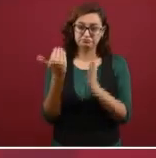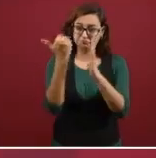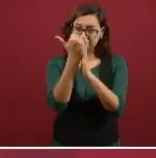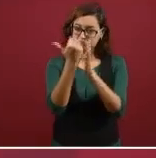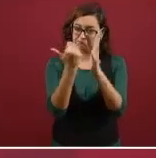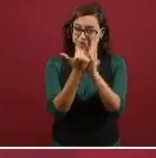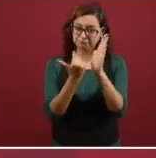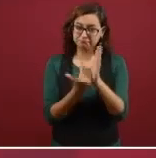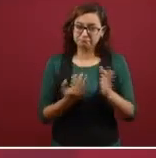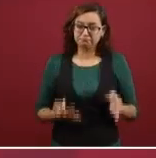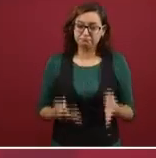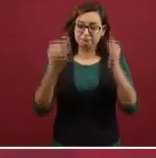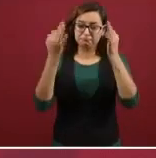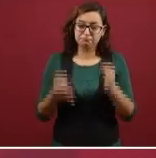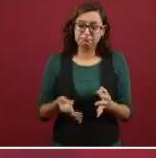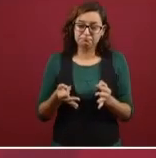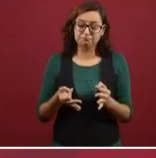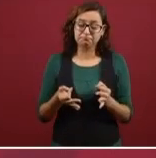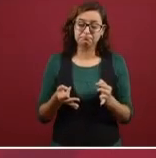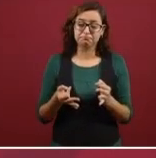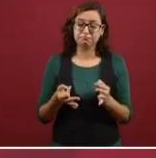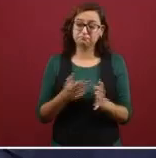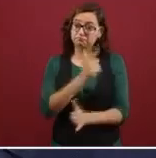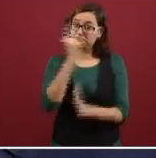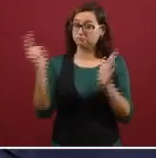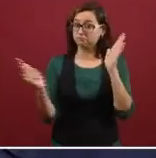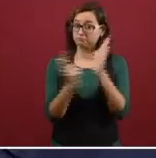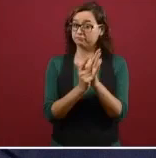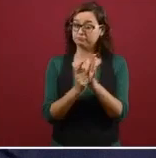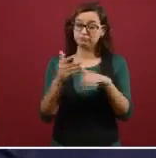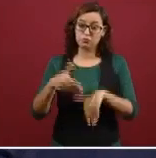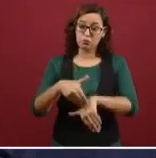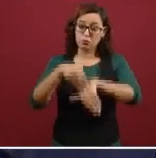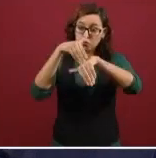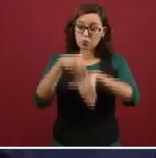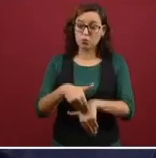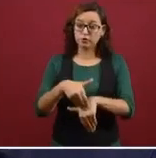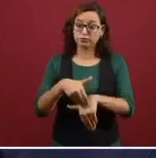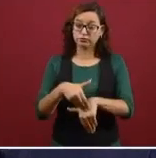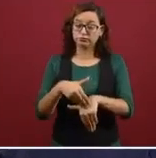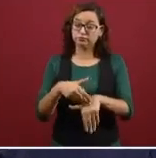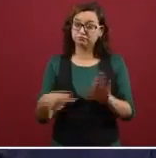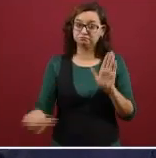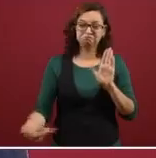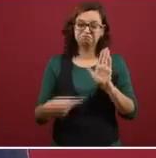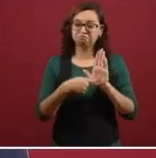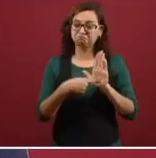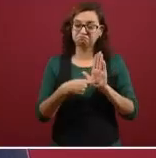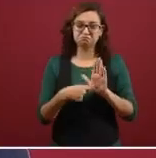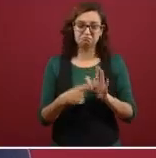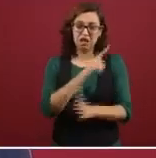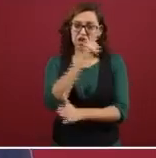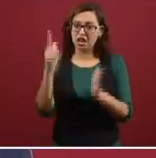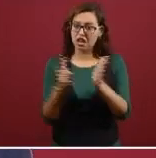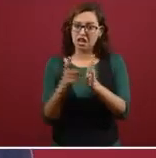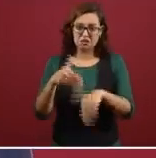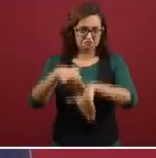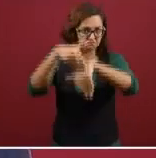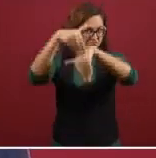rectitud y apegarnos a la ley, al margen de la ley nada, por encima de la